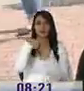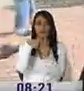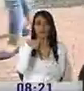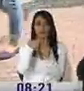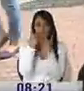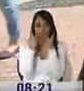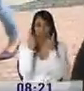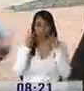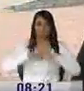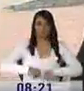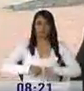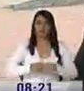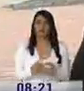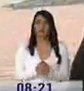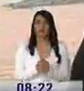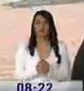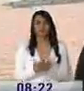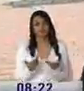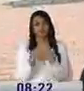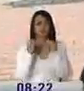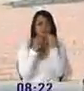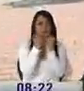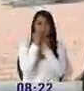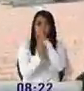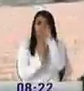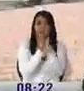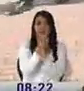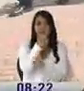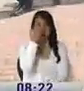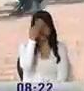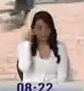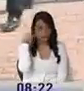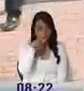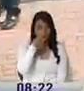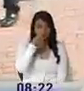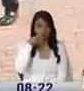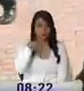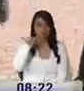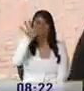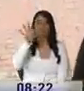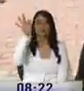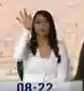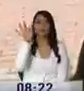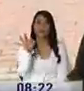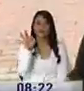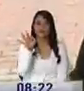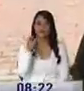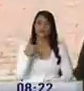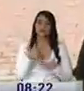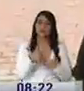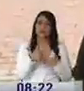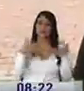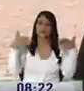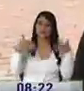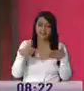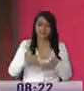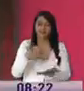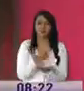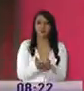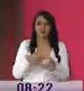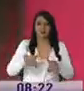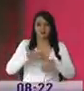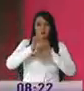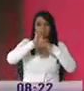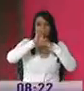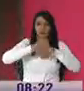importante organismos internacionales que tendremos un crecimiento del 1.5 lo cual favorece a dinamización económica para Miguel